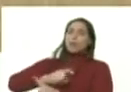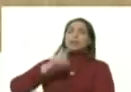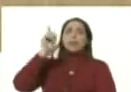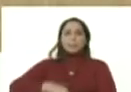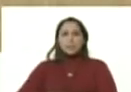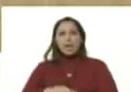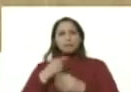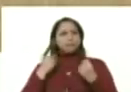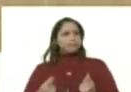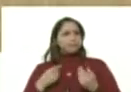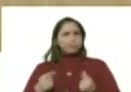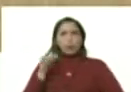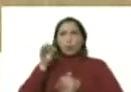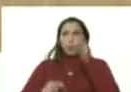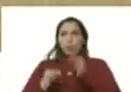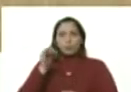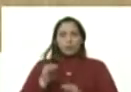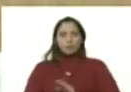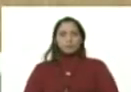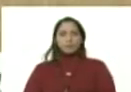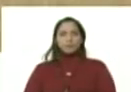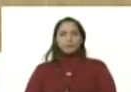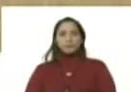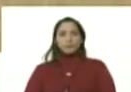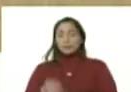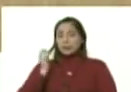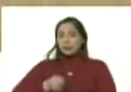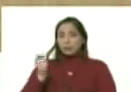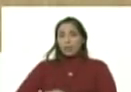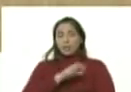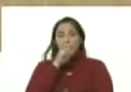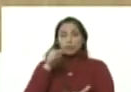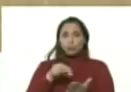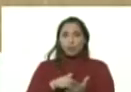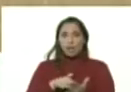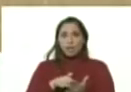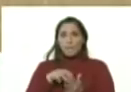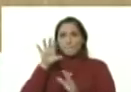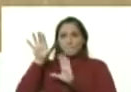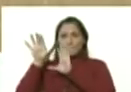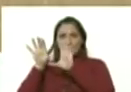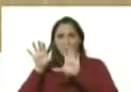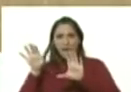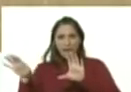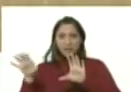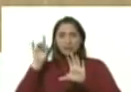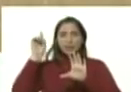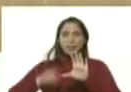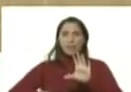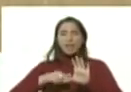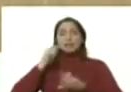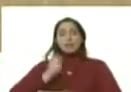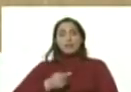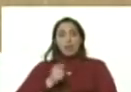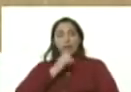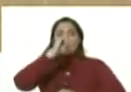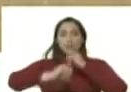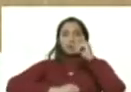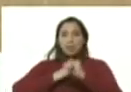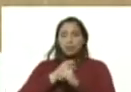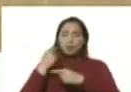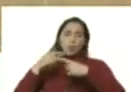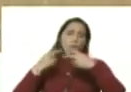actuando judicialmente en tribunales nacionales de esos países y en tribunales internacionales y